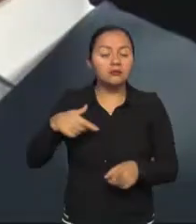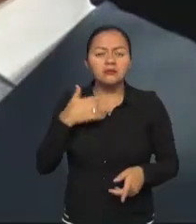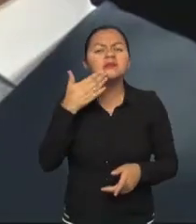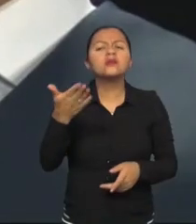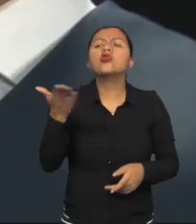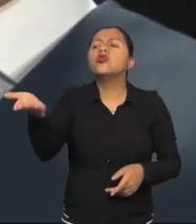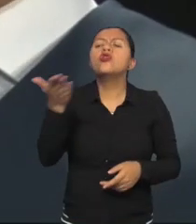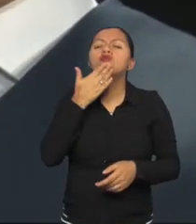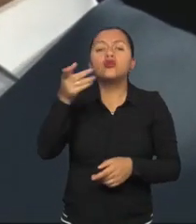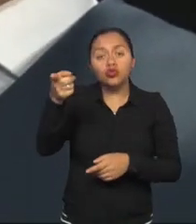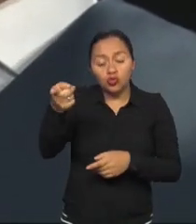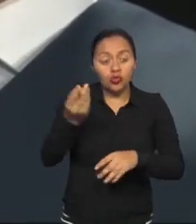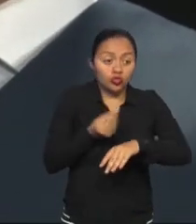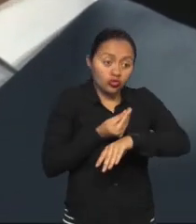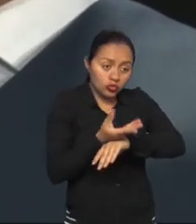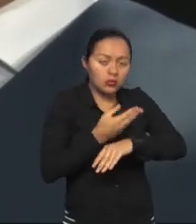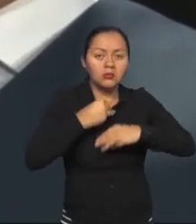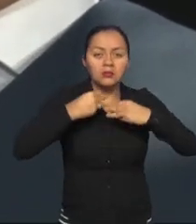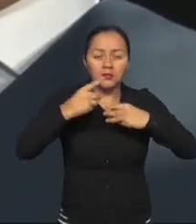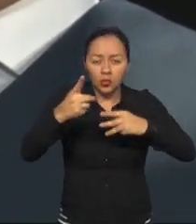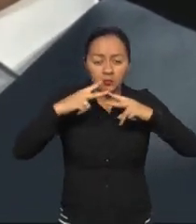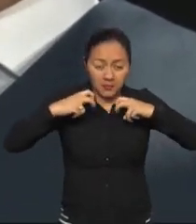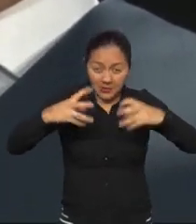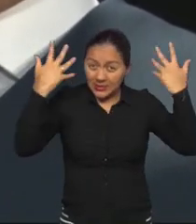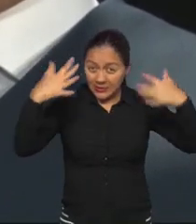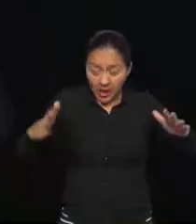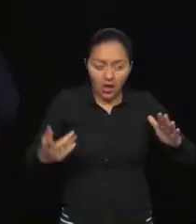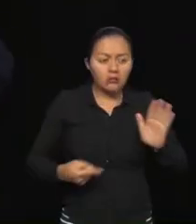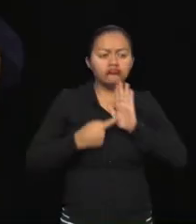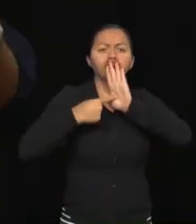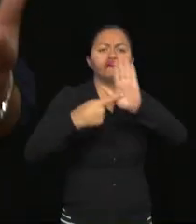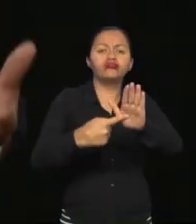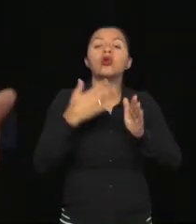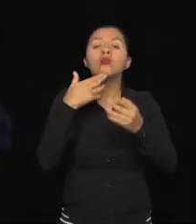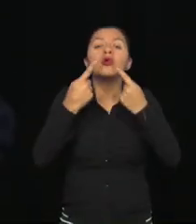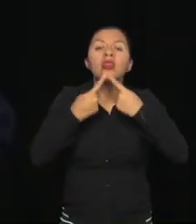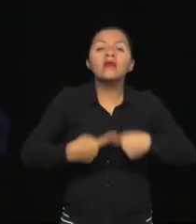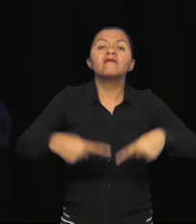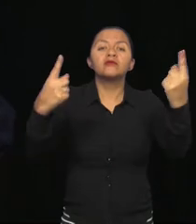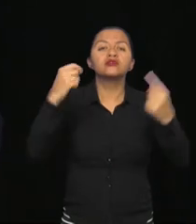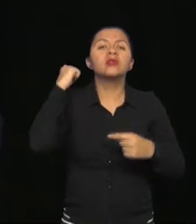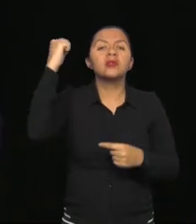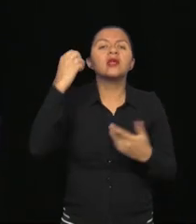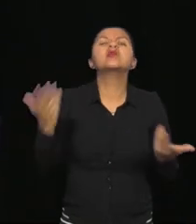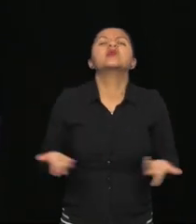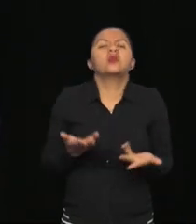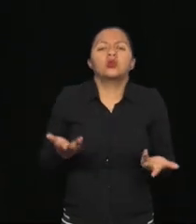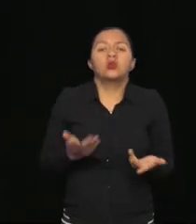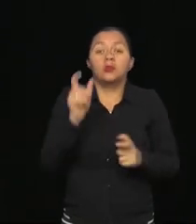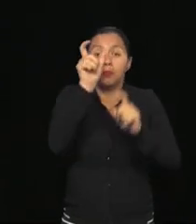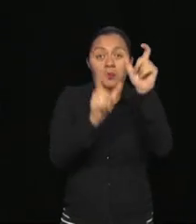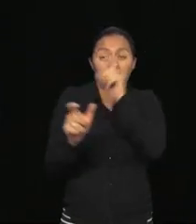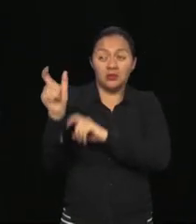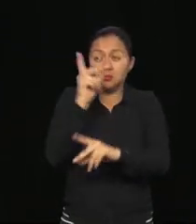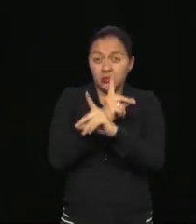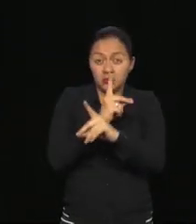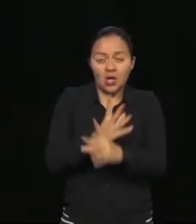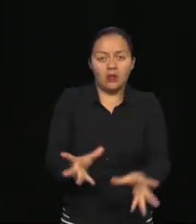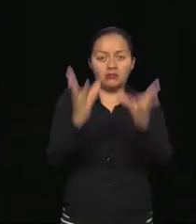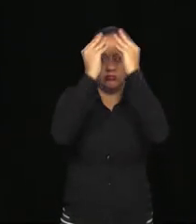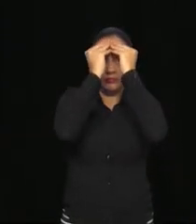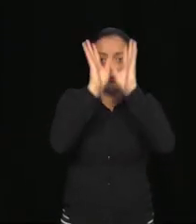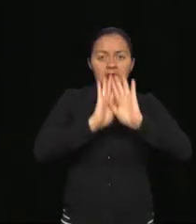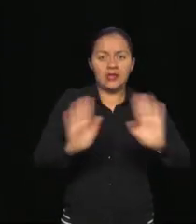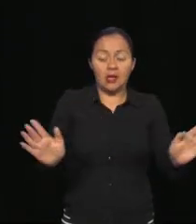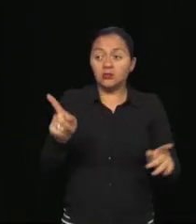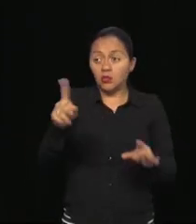ven ustedes para poder, en este caso como producto de la investigación, que se pueda difundir esos derechos? ¿De qué manera la persona con discapacidad puede llegar a ese conocimiento? Y no solo